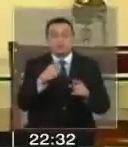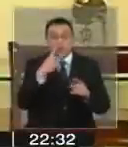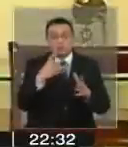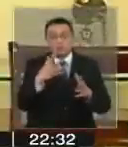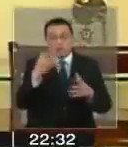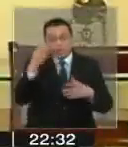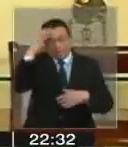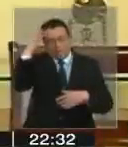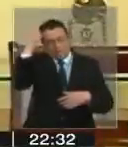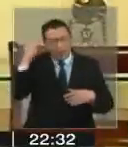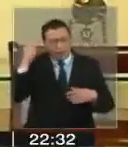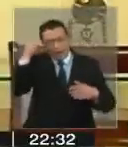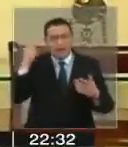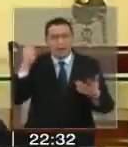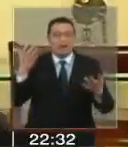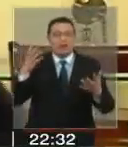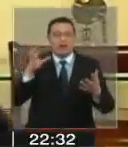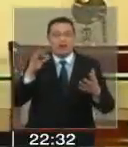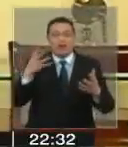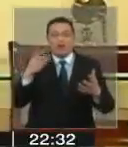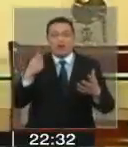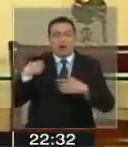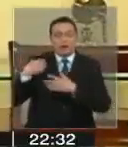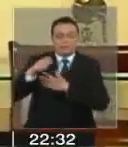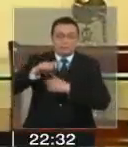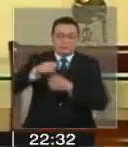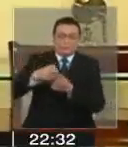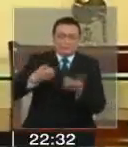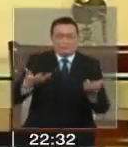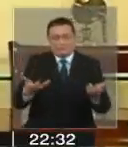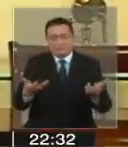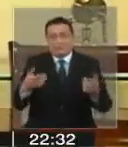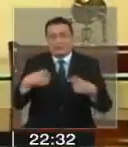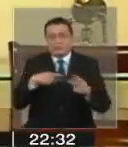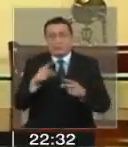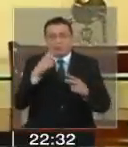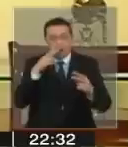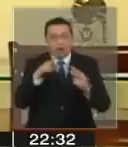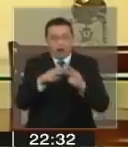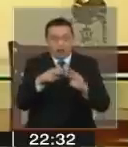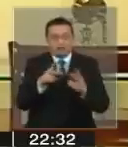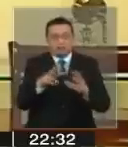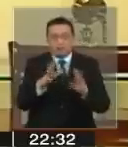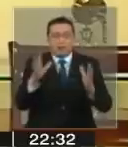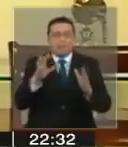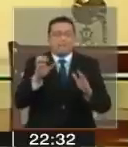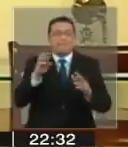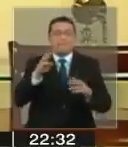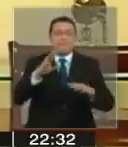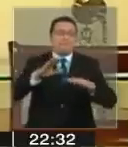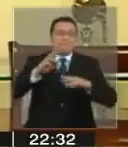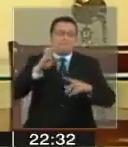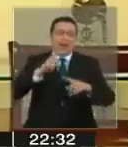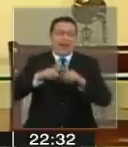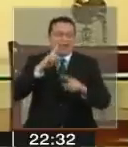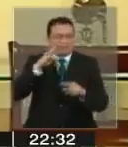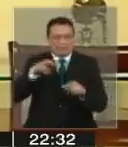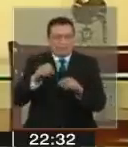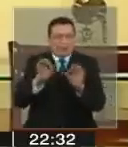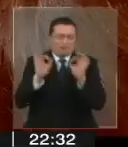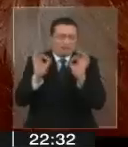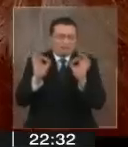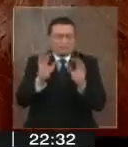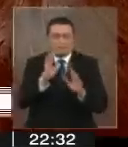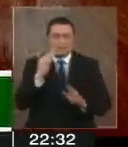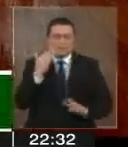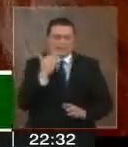te tira el pelo o te pega algún piñiscón, pero una vez que ya la conocen, sabes que es lo máximo, ¿sí? Son exquisitos estos niños en general.